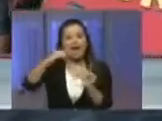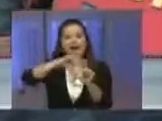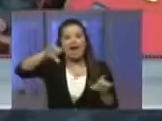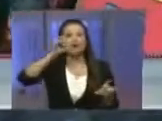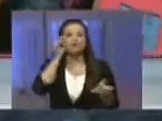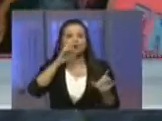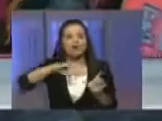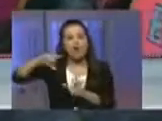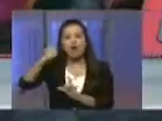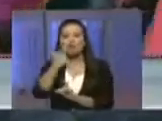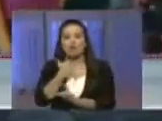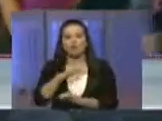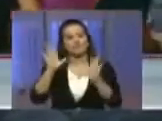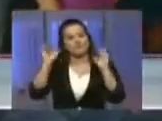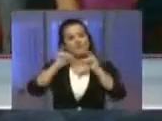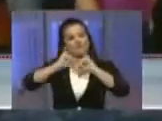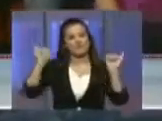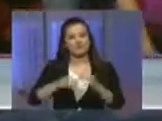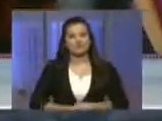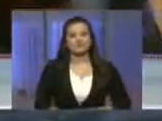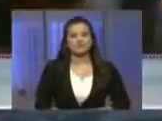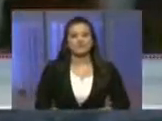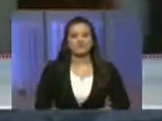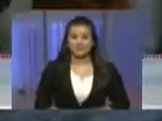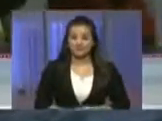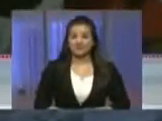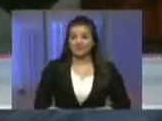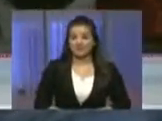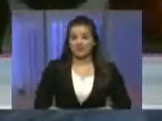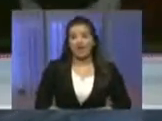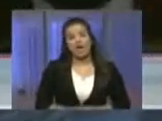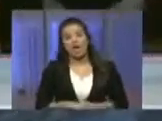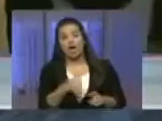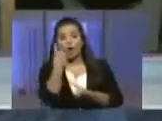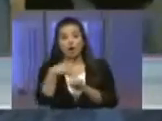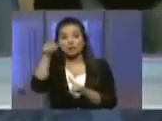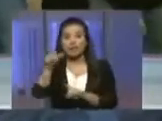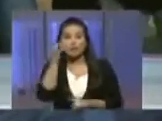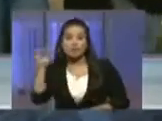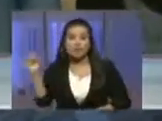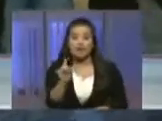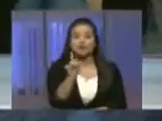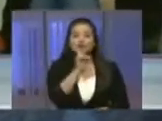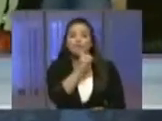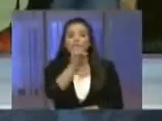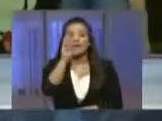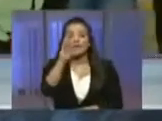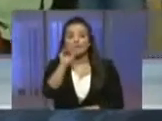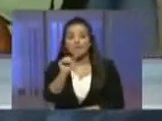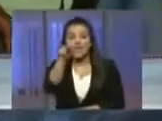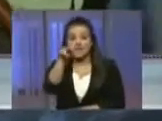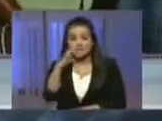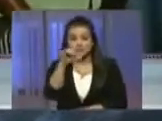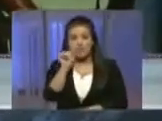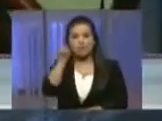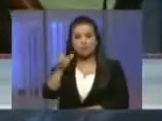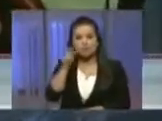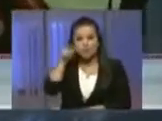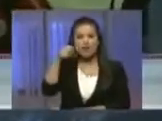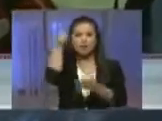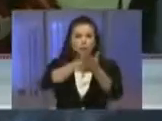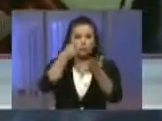comandante Muchas gracias Robert Y tenemos a benicia barrada porque benicia barrada es una de las voceras luchadoras